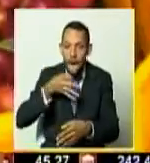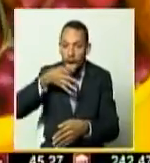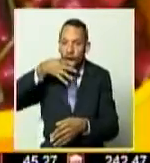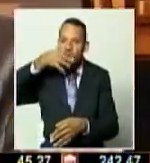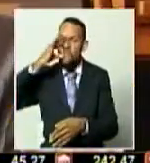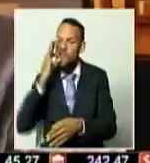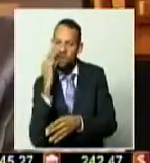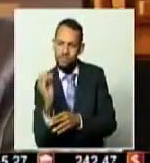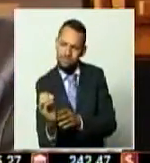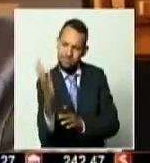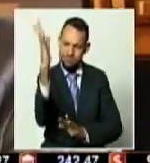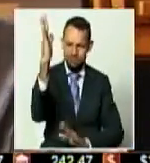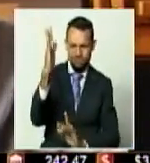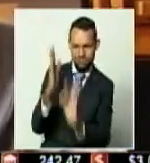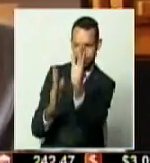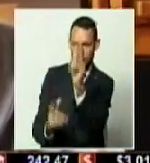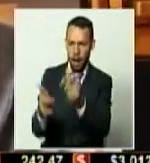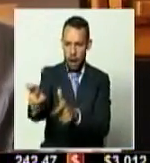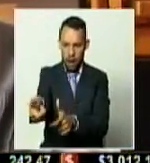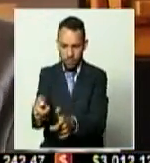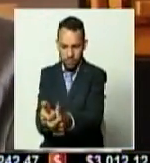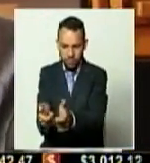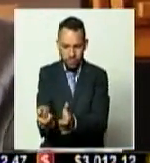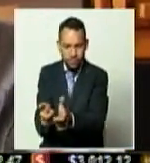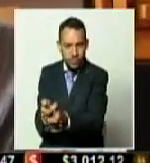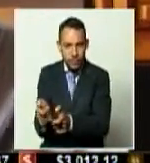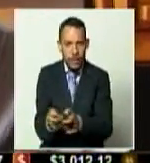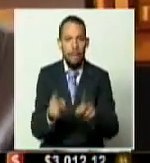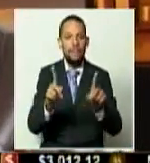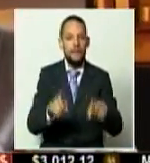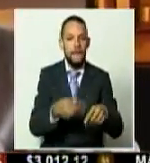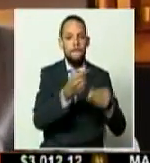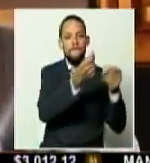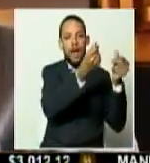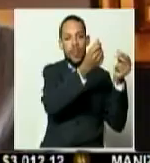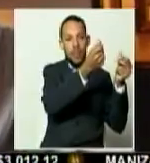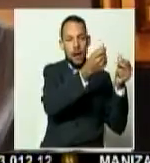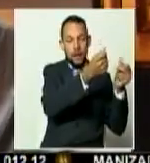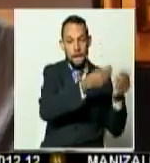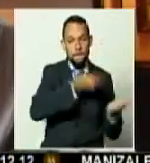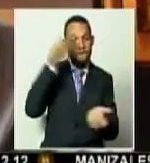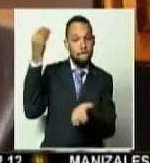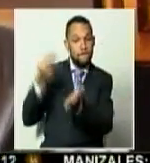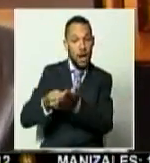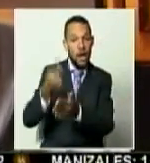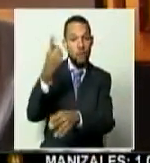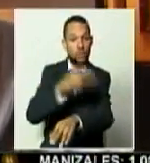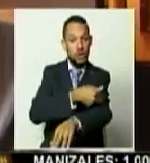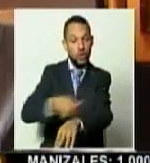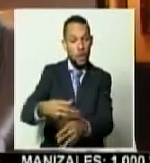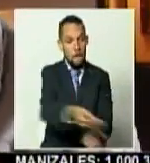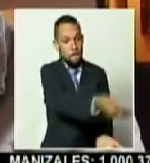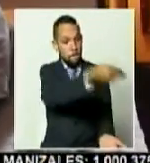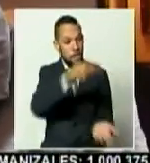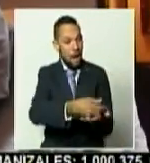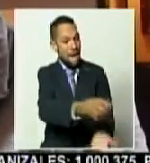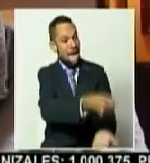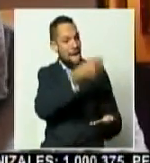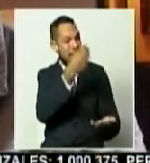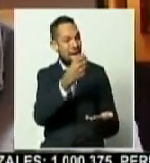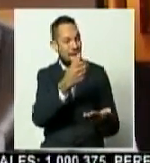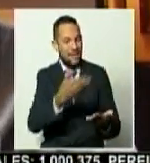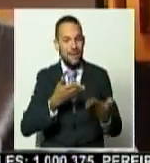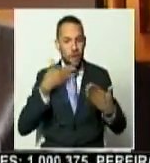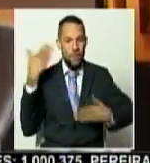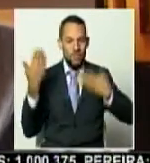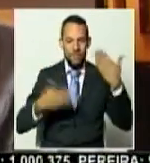este momento tenemos una mejora sustancial en los precios internos del café, carga superando el millón de pesos. Eso permite realmente